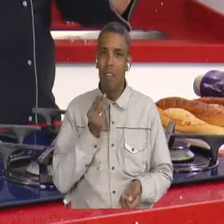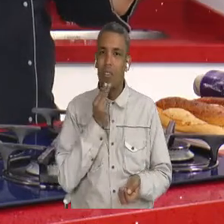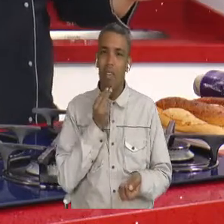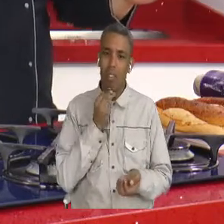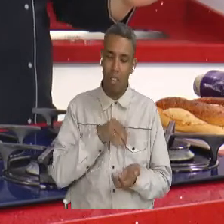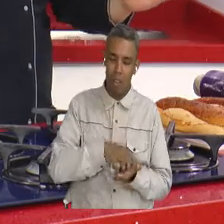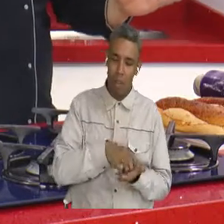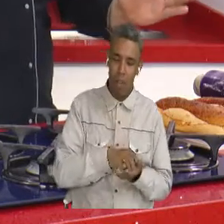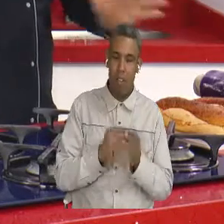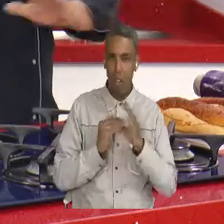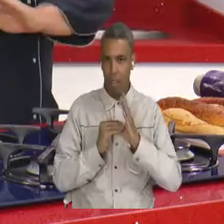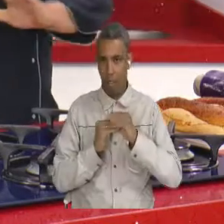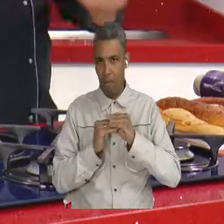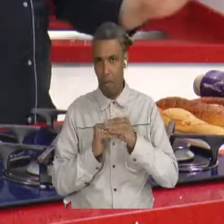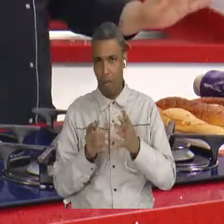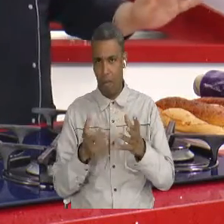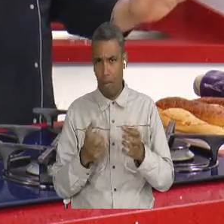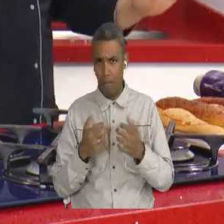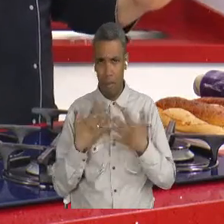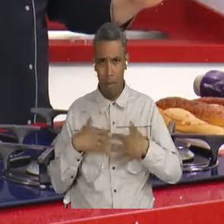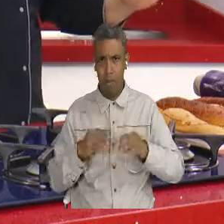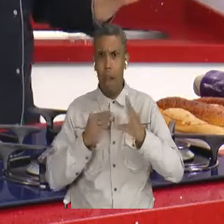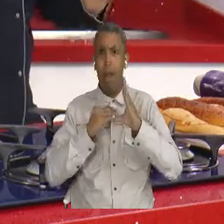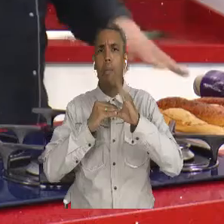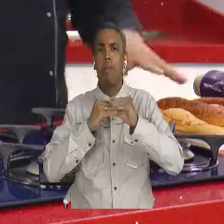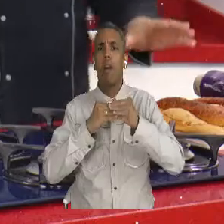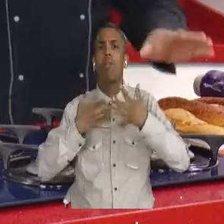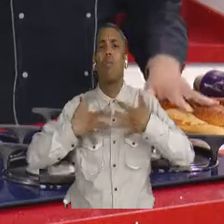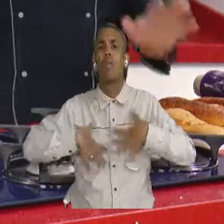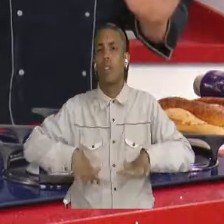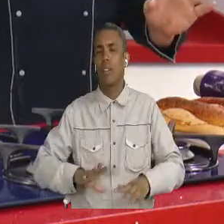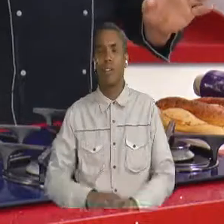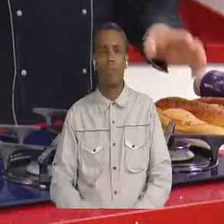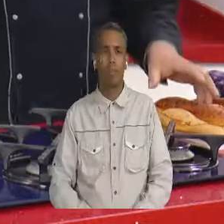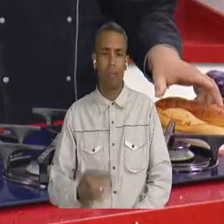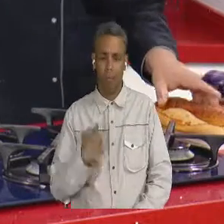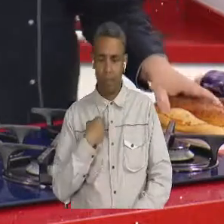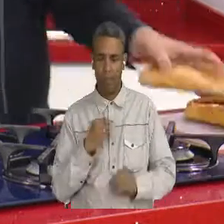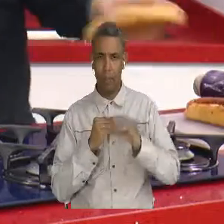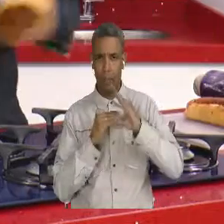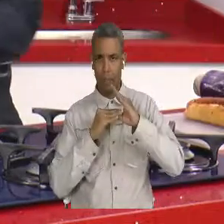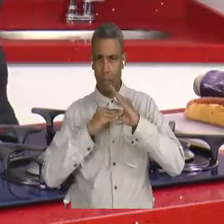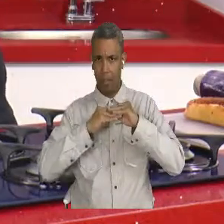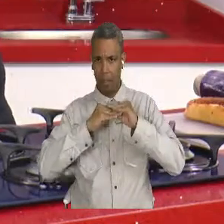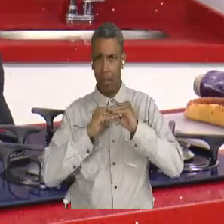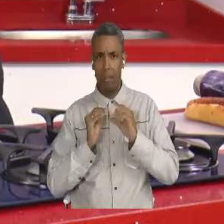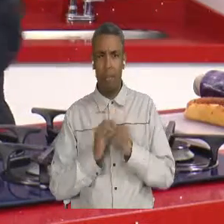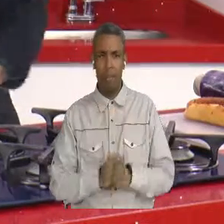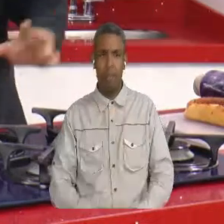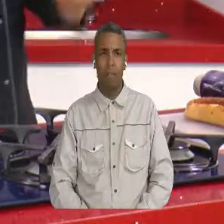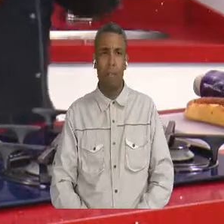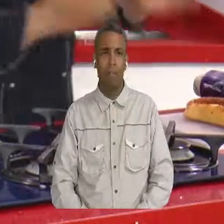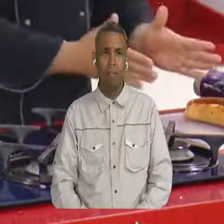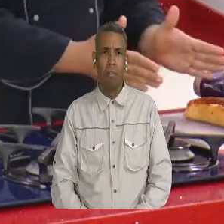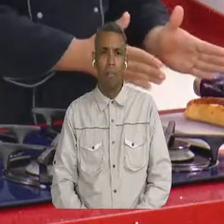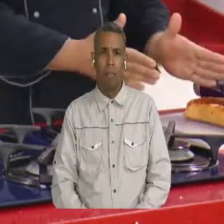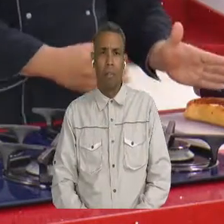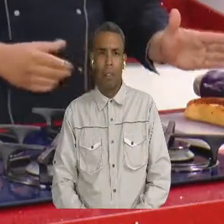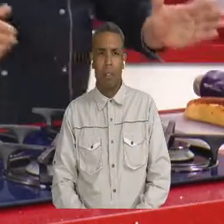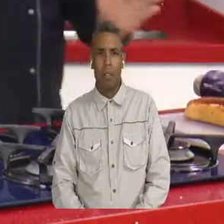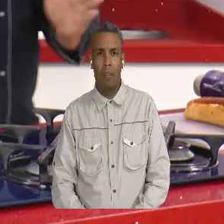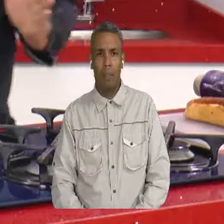televidentes allá en casa, pueden utilizar pan de su preferencia. En este caso voy a utilizar un pan. Voy a dejar este por acá. Voy a hacer